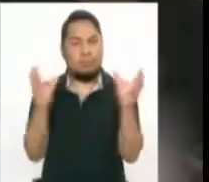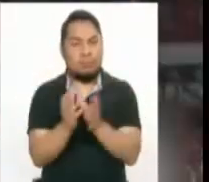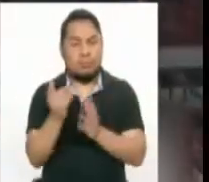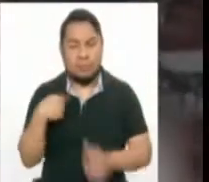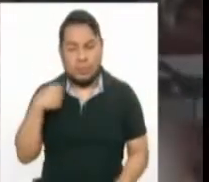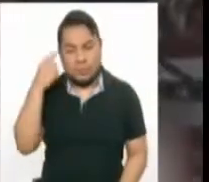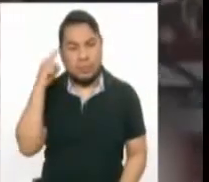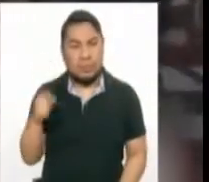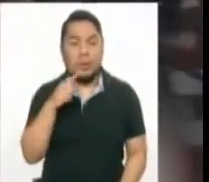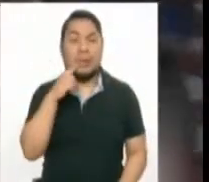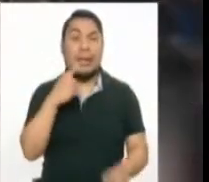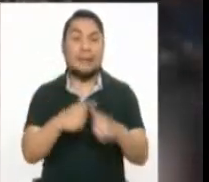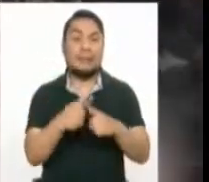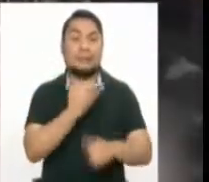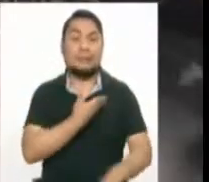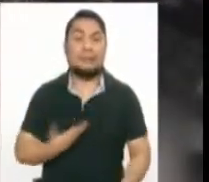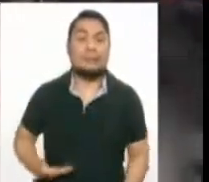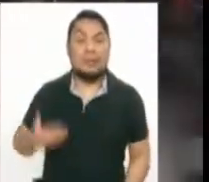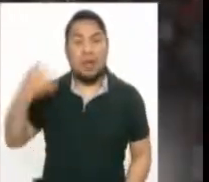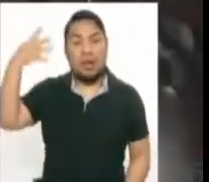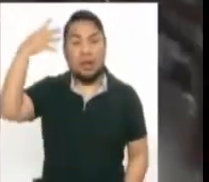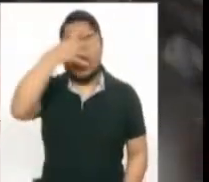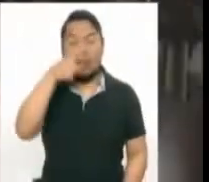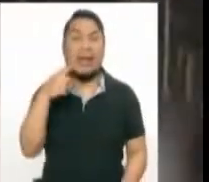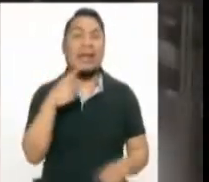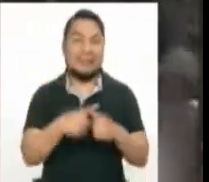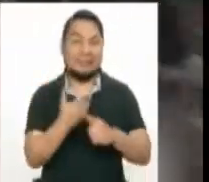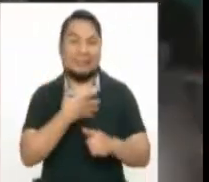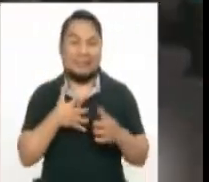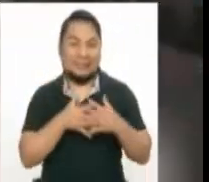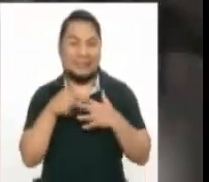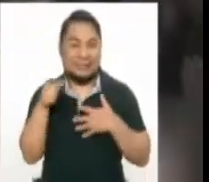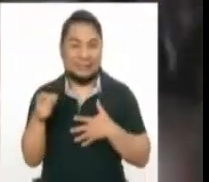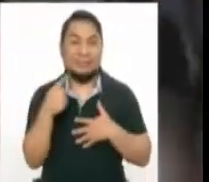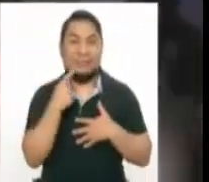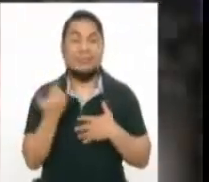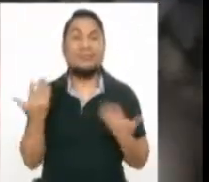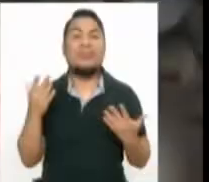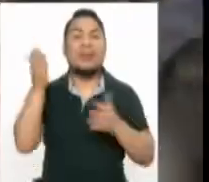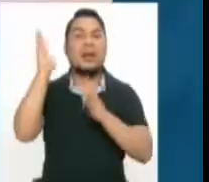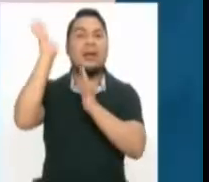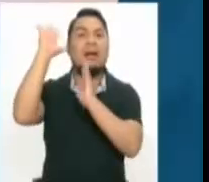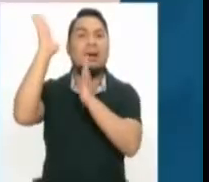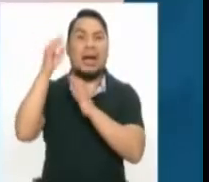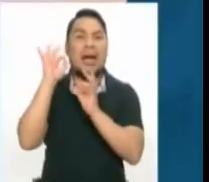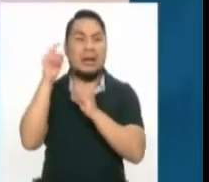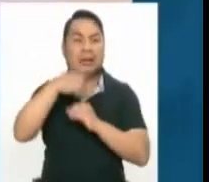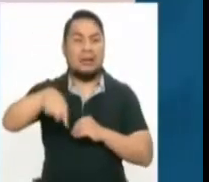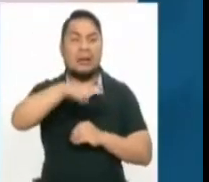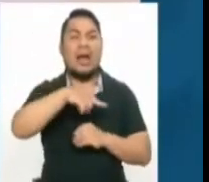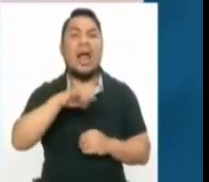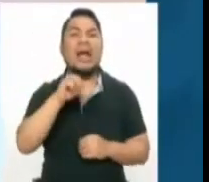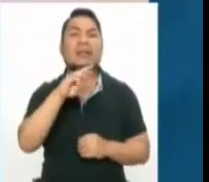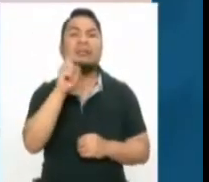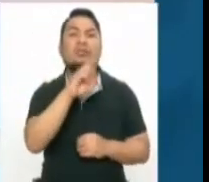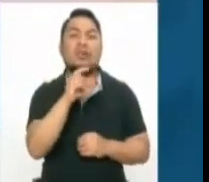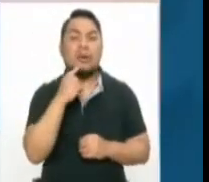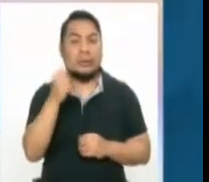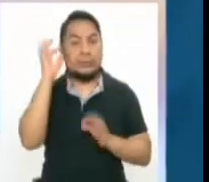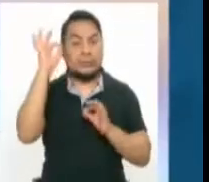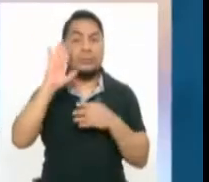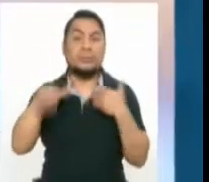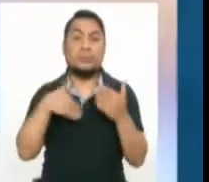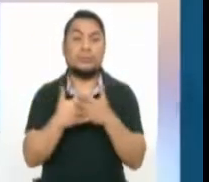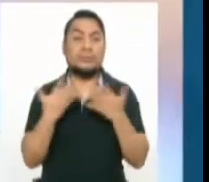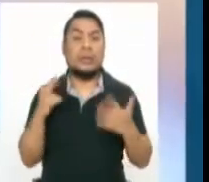estas declaraciones a raíz de las advertencias de su homólogo ruso, Vladimir Putin, que utilizaría todos los medios